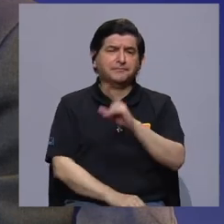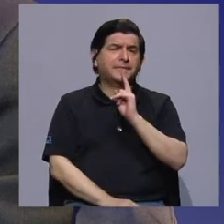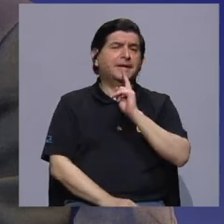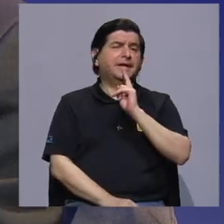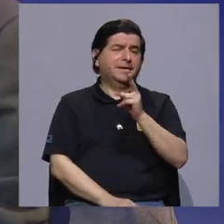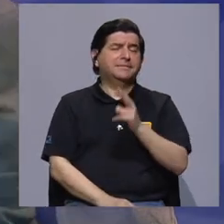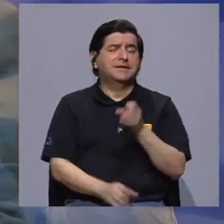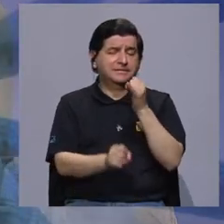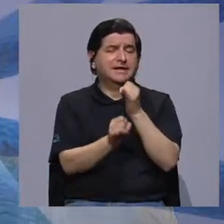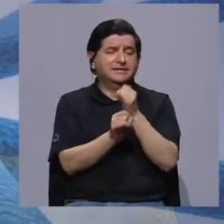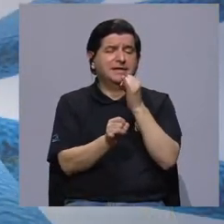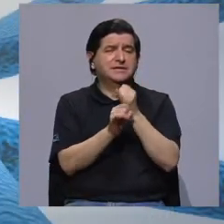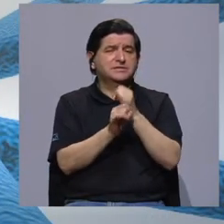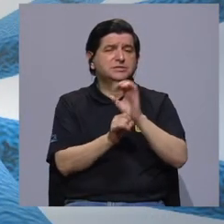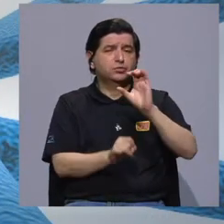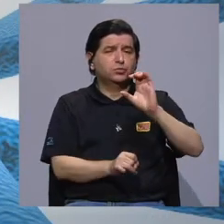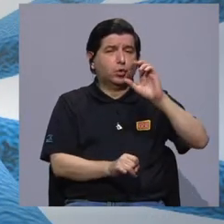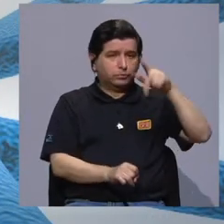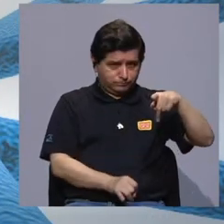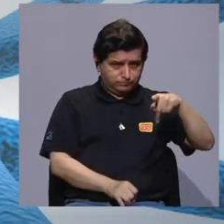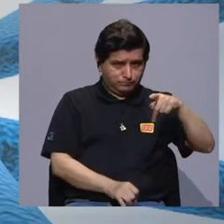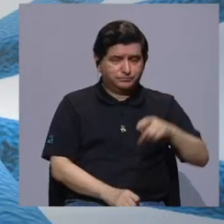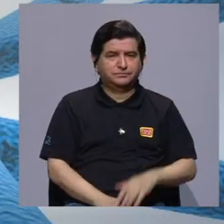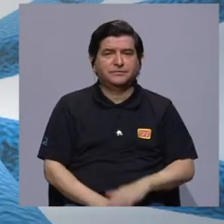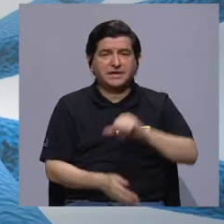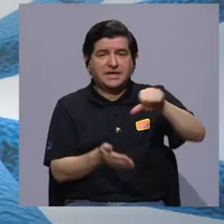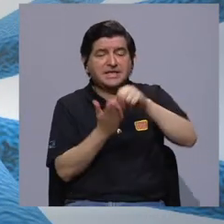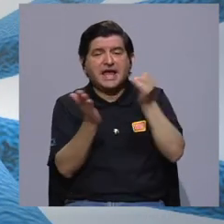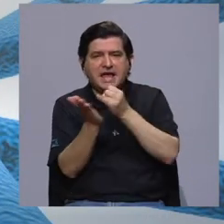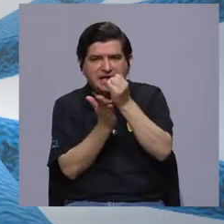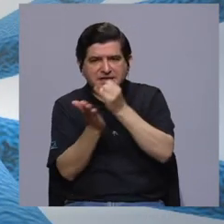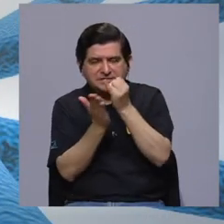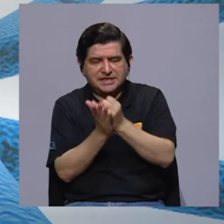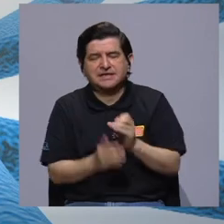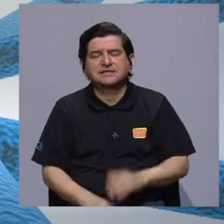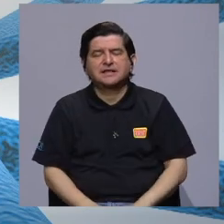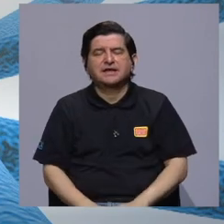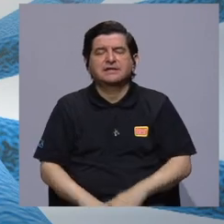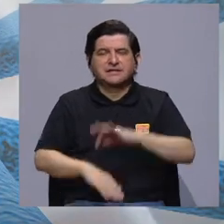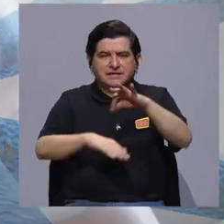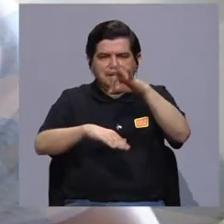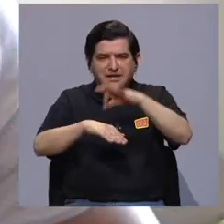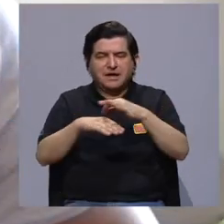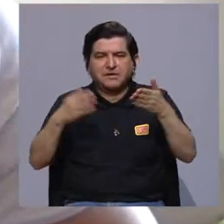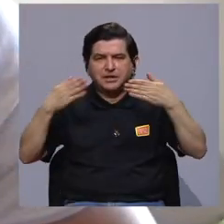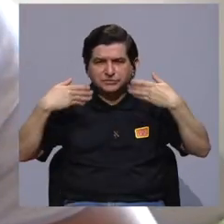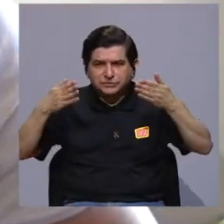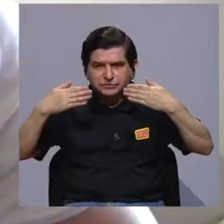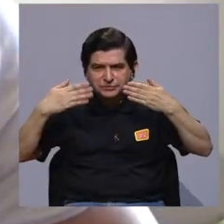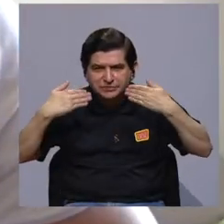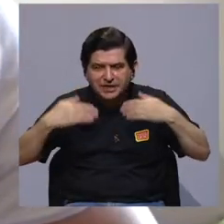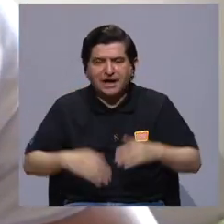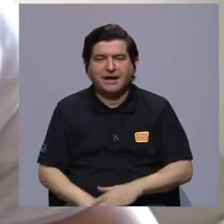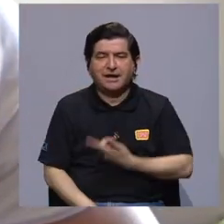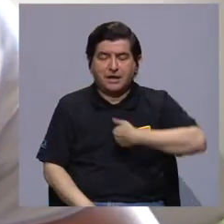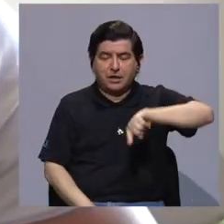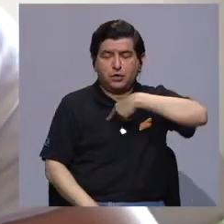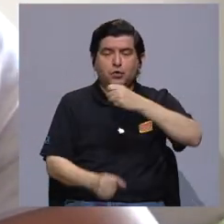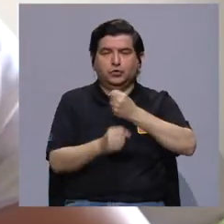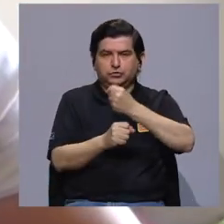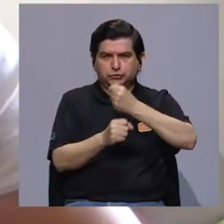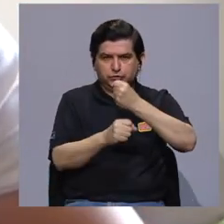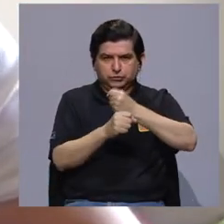Ciertamente en el instituto, en el Centro de Investigaciones Apícolas Tropicales, pues